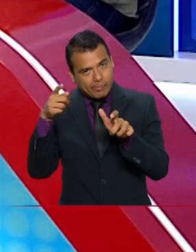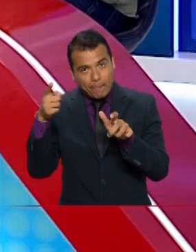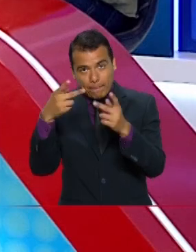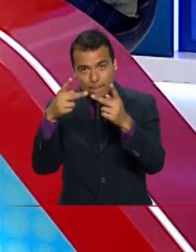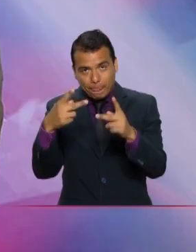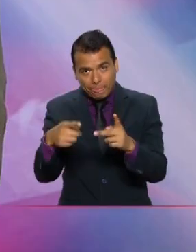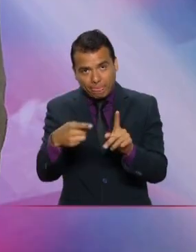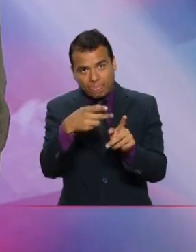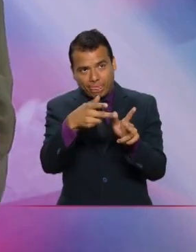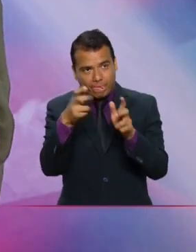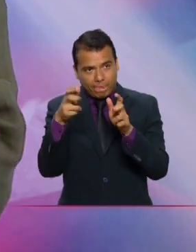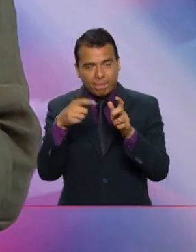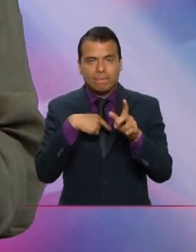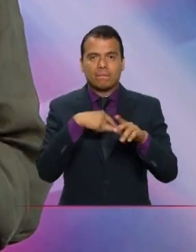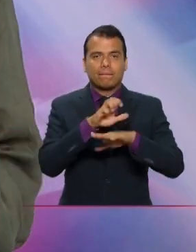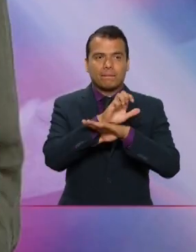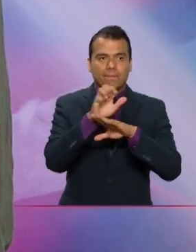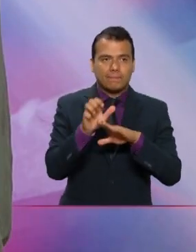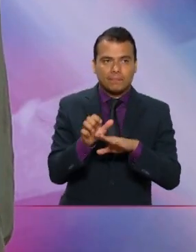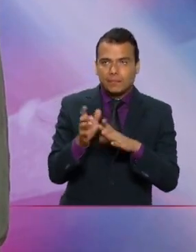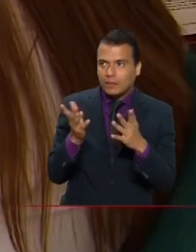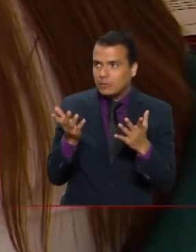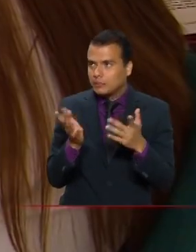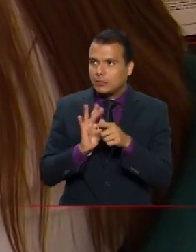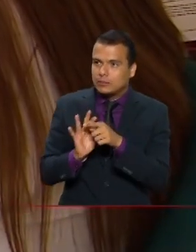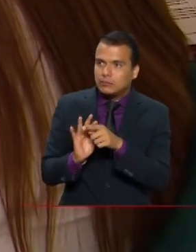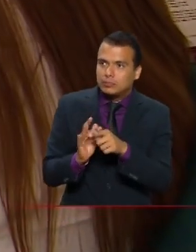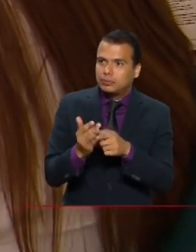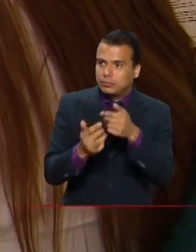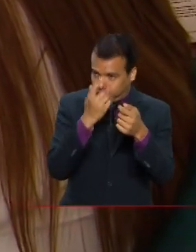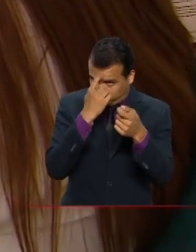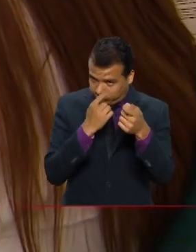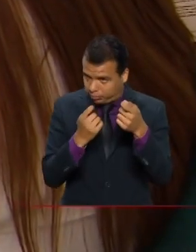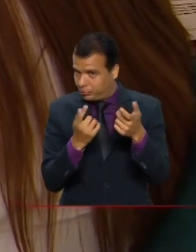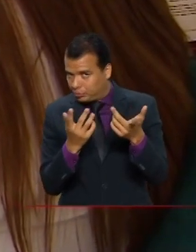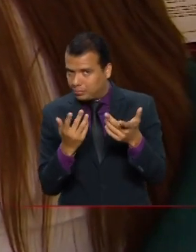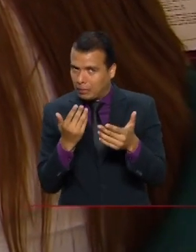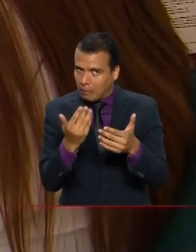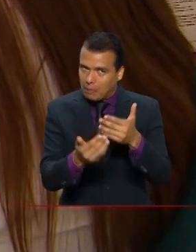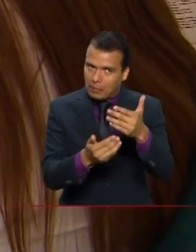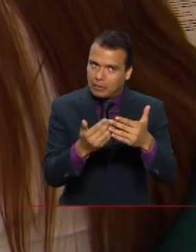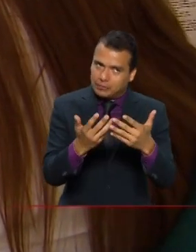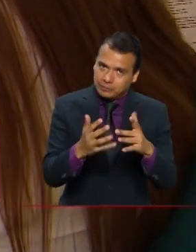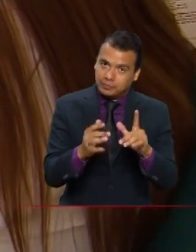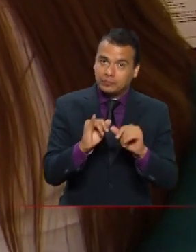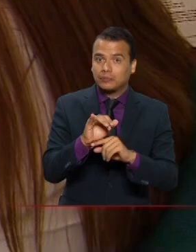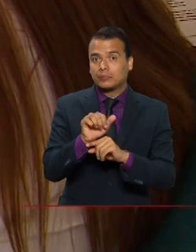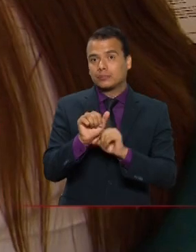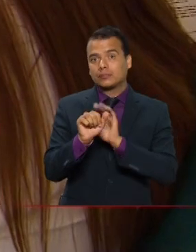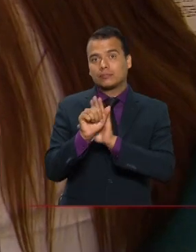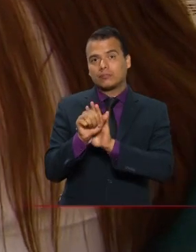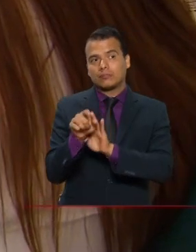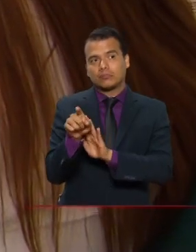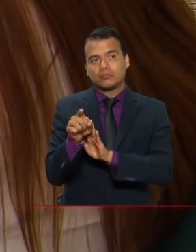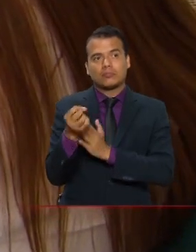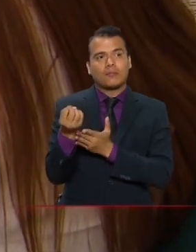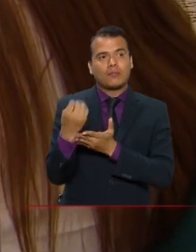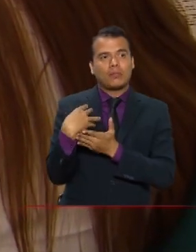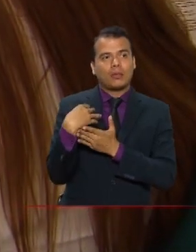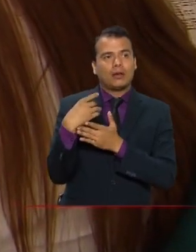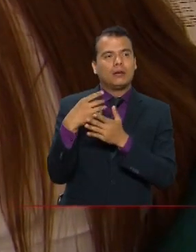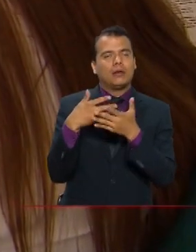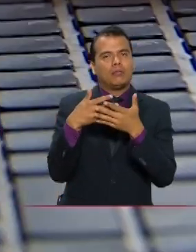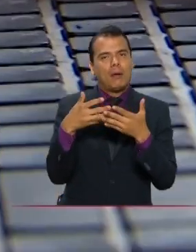rápido, mientras que las empresas tienen una curva de adopción diferente. Ya con inteligencia artificial te hacen un mensaje de texto mucho